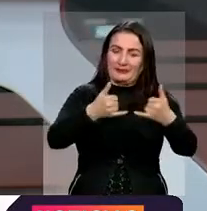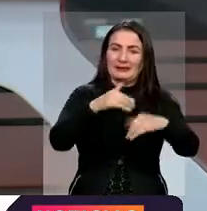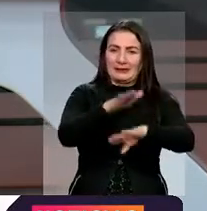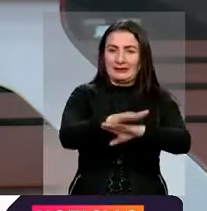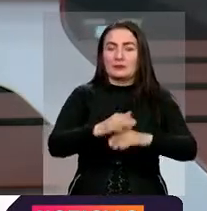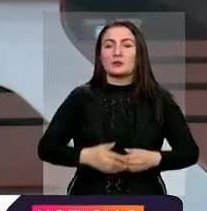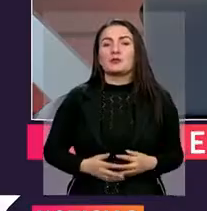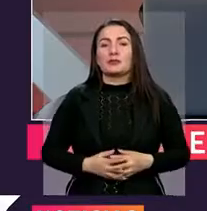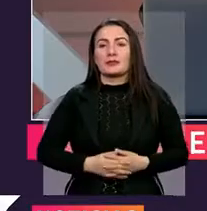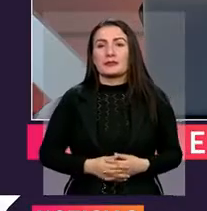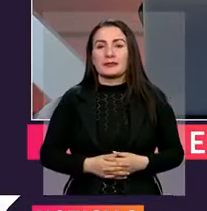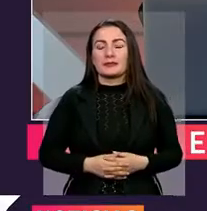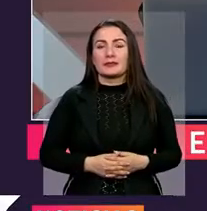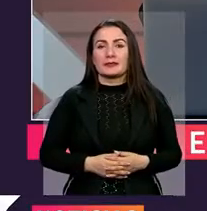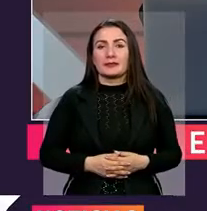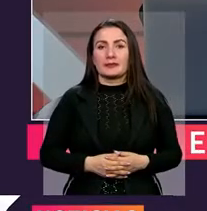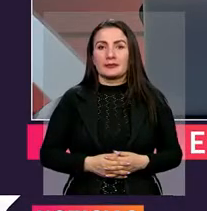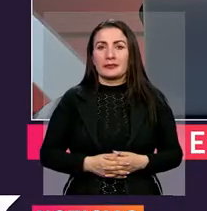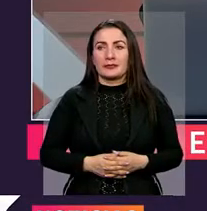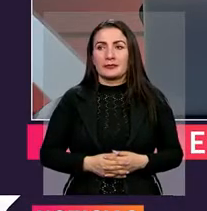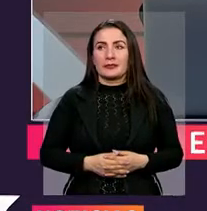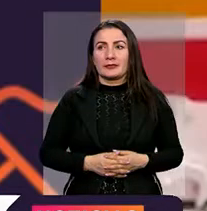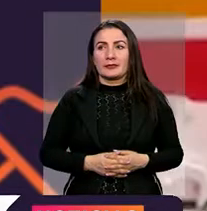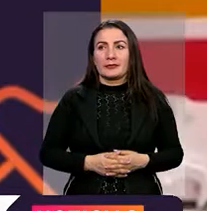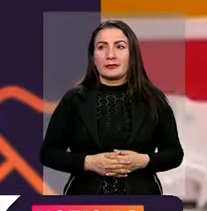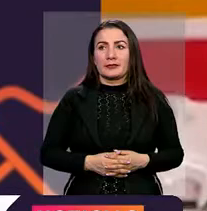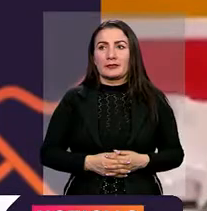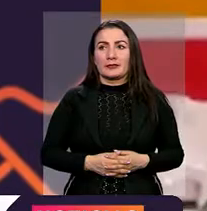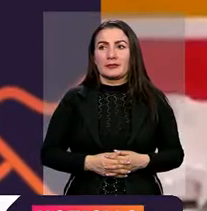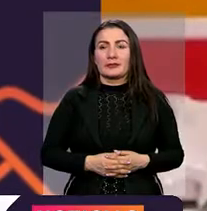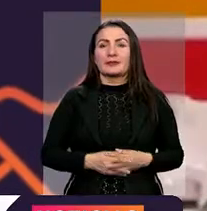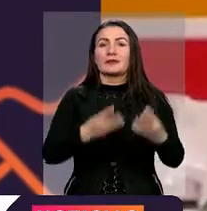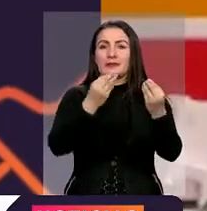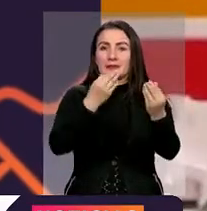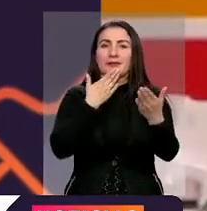tarde. Muchas gracias a ustedes.